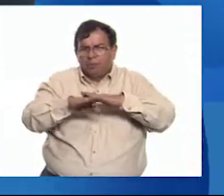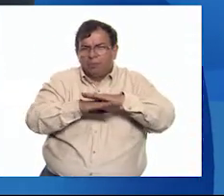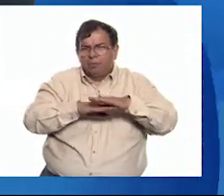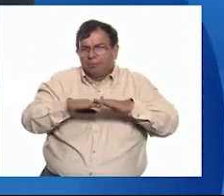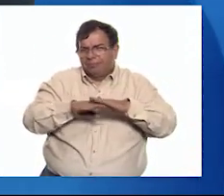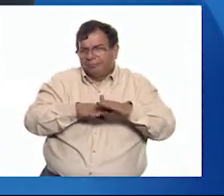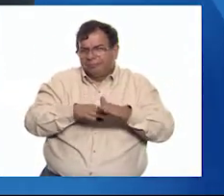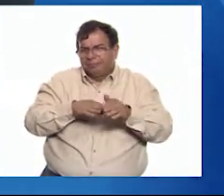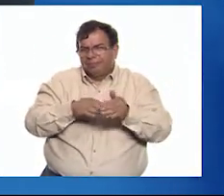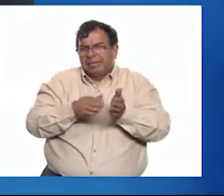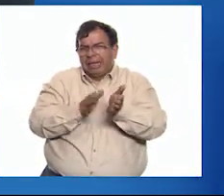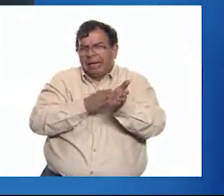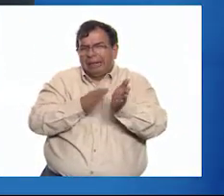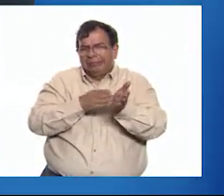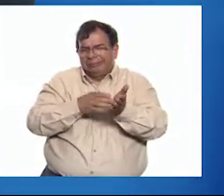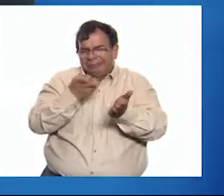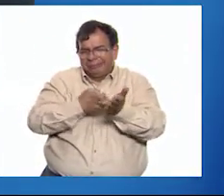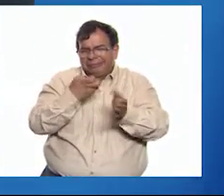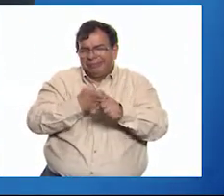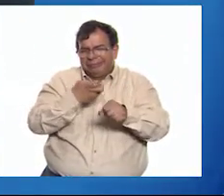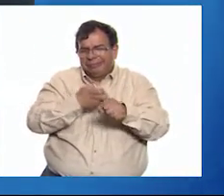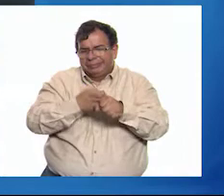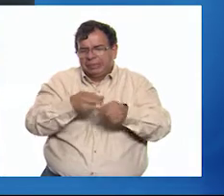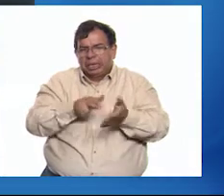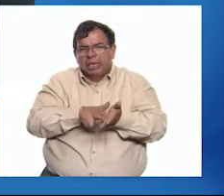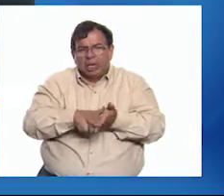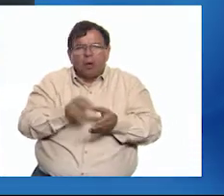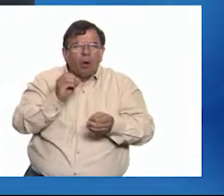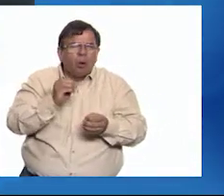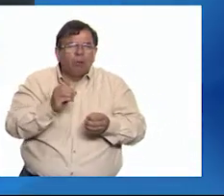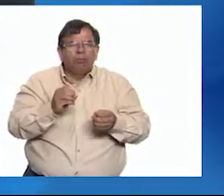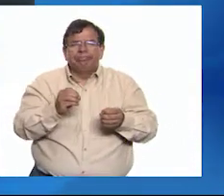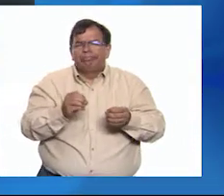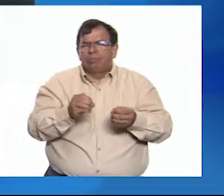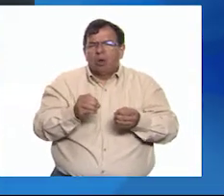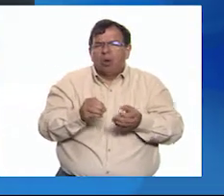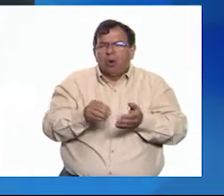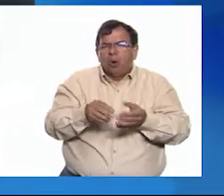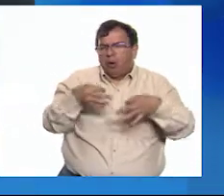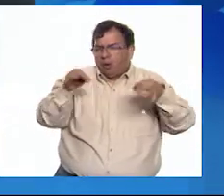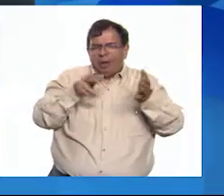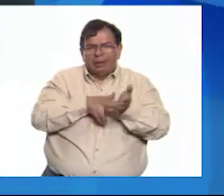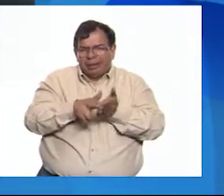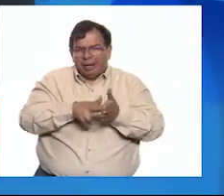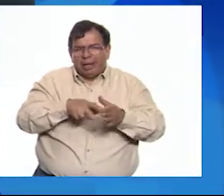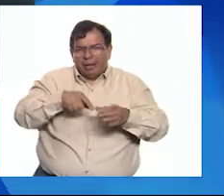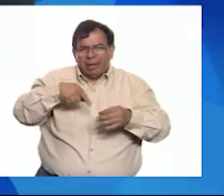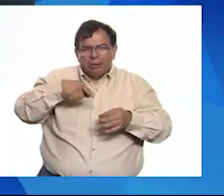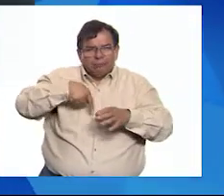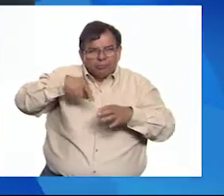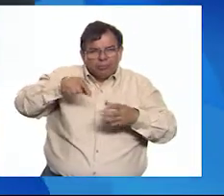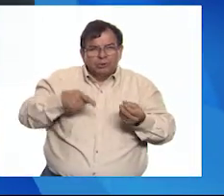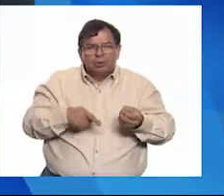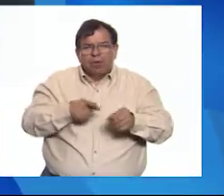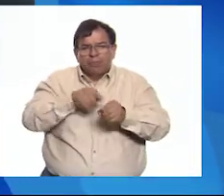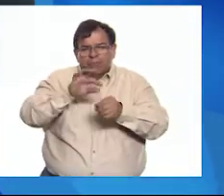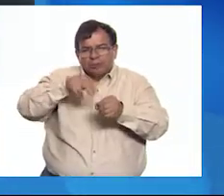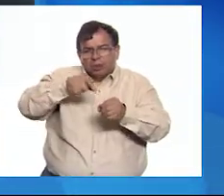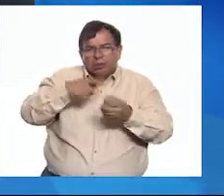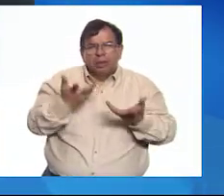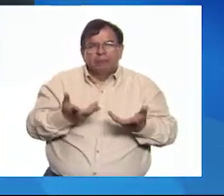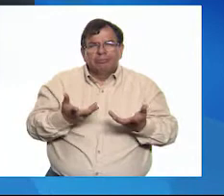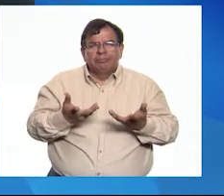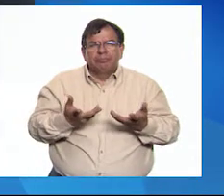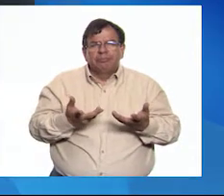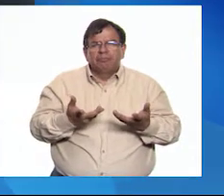ocupé una cartulina negra, pero ustedes también pueden utilizar alguna hoja negra, pinceles, pinturas acrílicas y